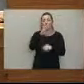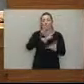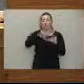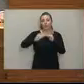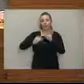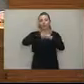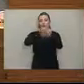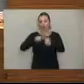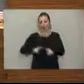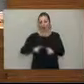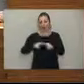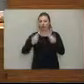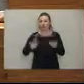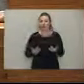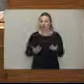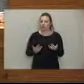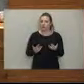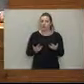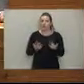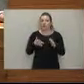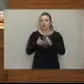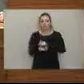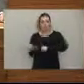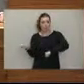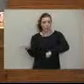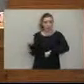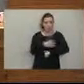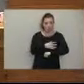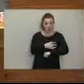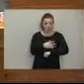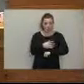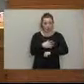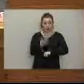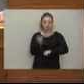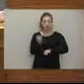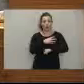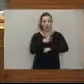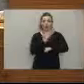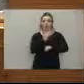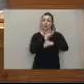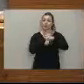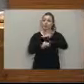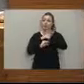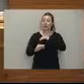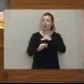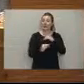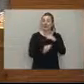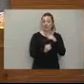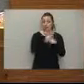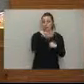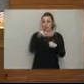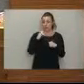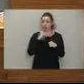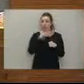Globalización. Bueno, pues este es un fondo que presta ayudas individuales, puntuales y de duración limitada